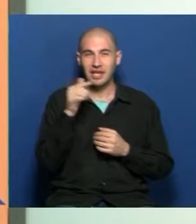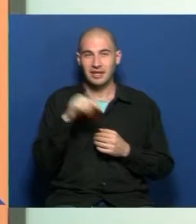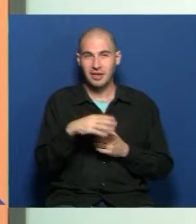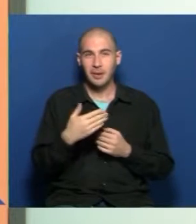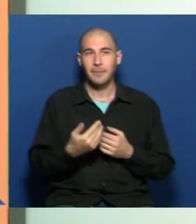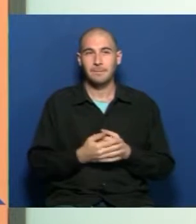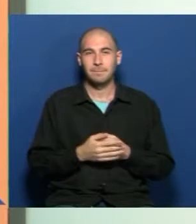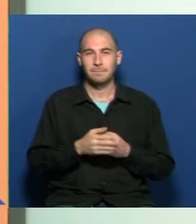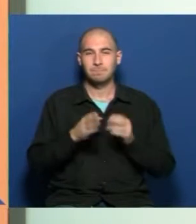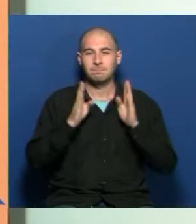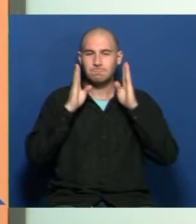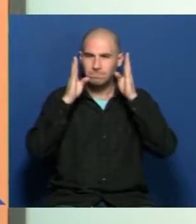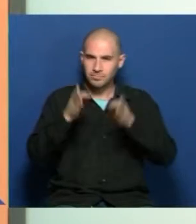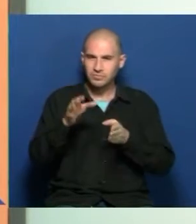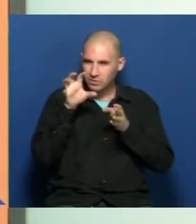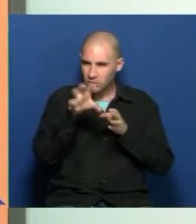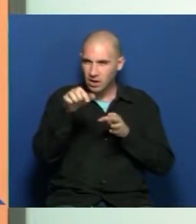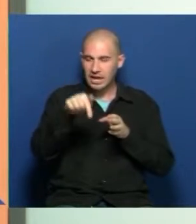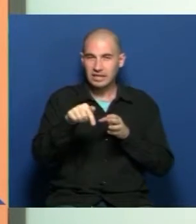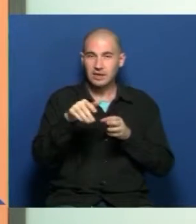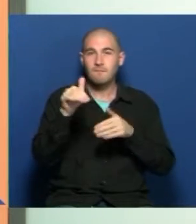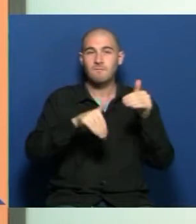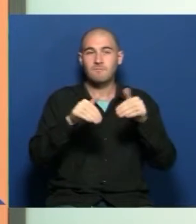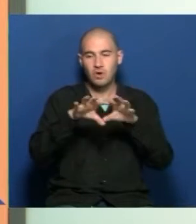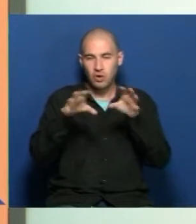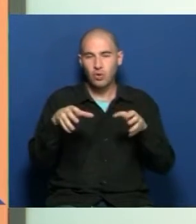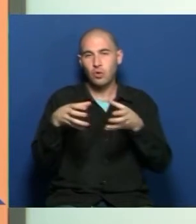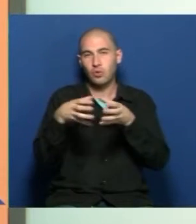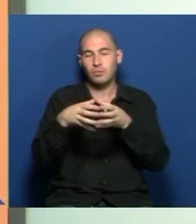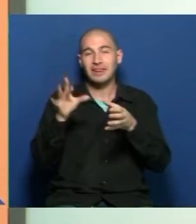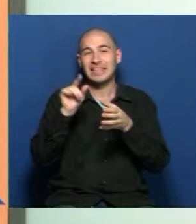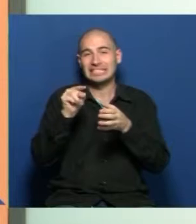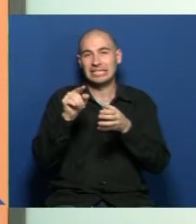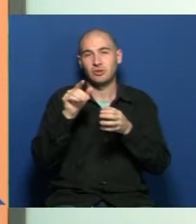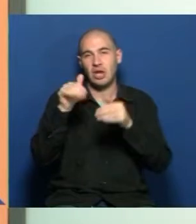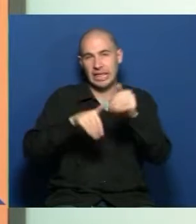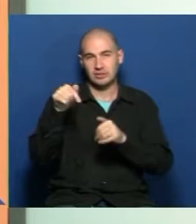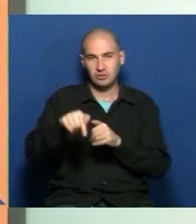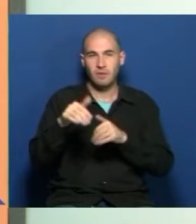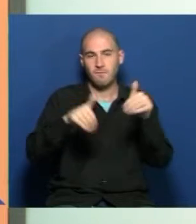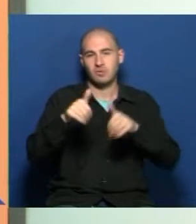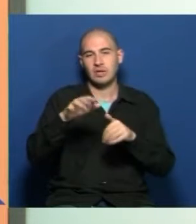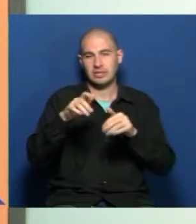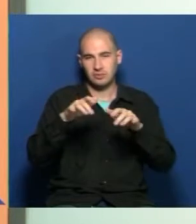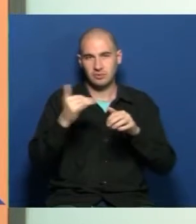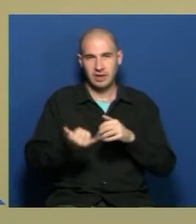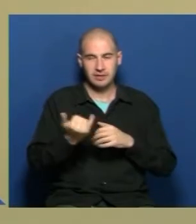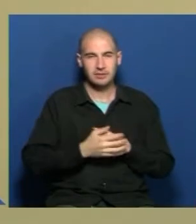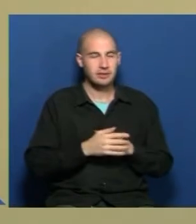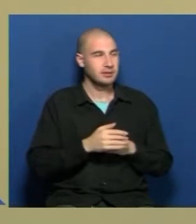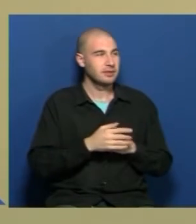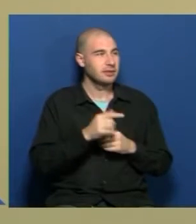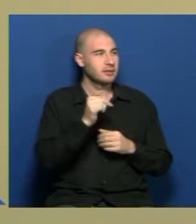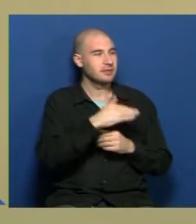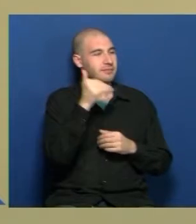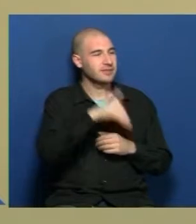ir hacia una sección, al menos con voto, una sección electoral o un distrito electoral con voto electrónico. Muy bien. Diputado